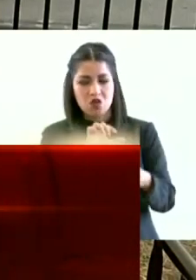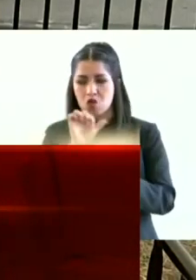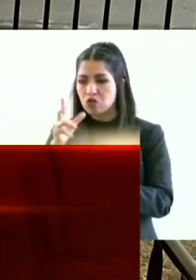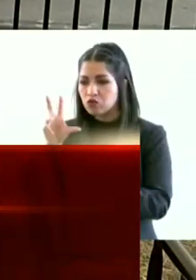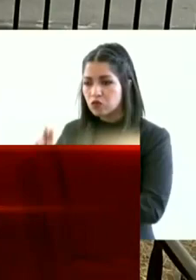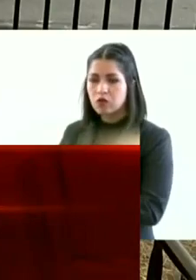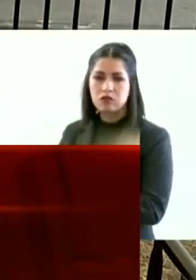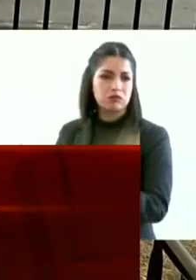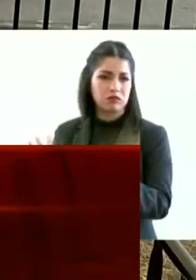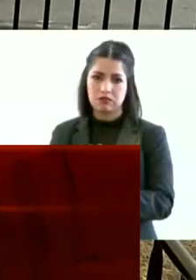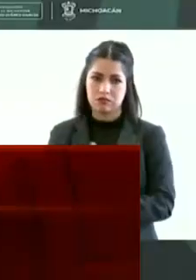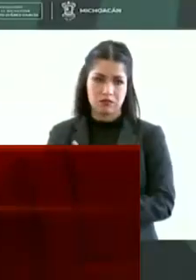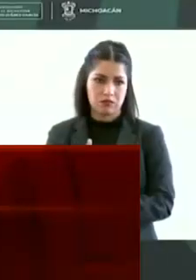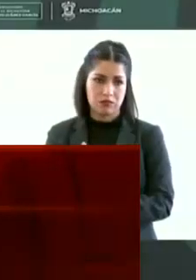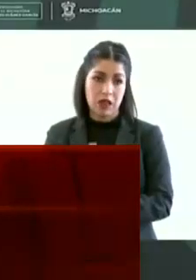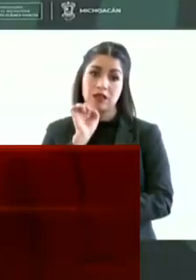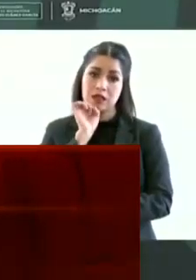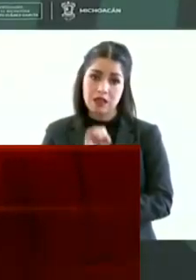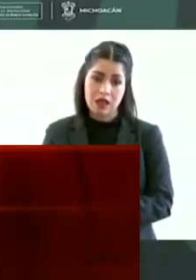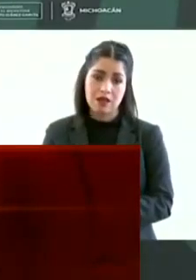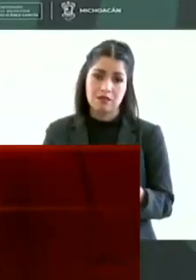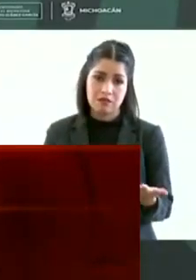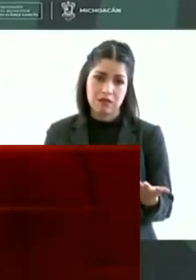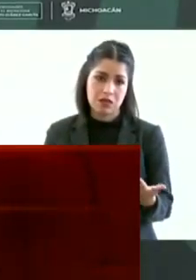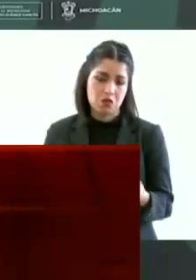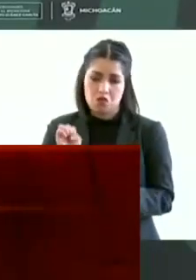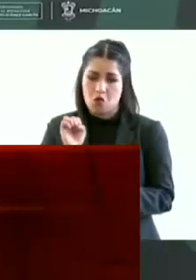humano y muy cristiano,